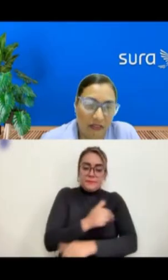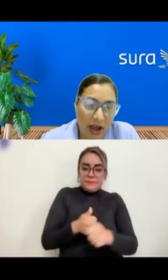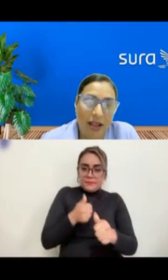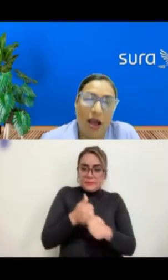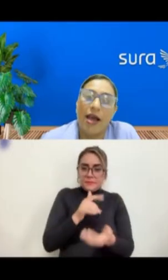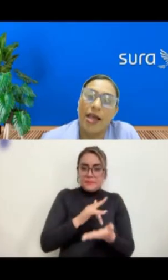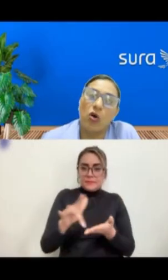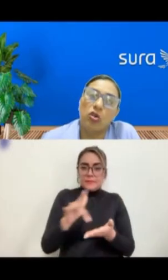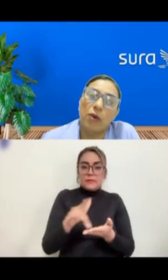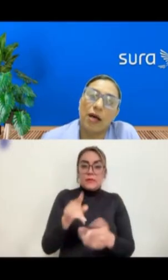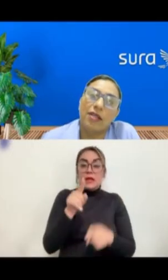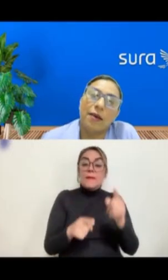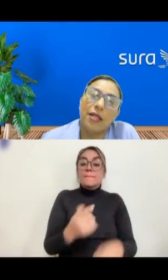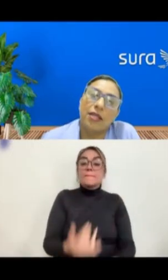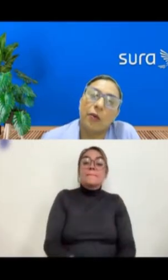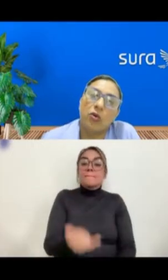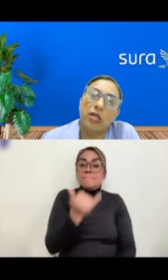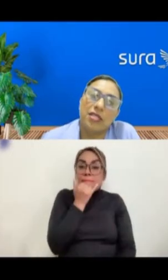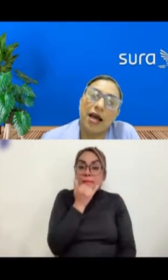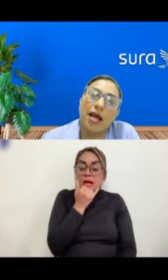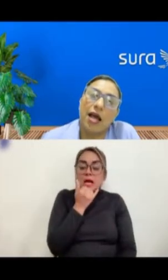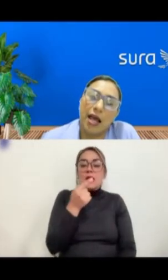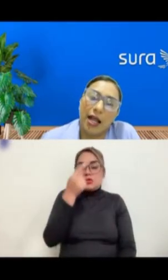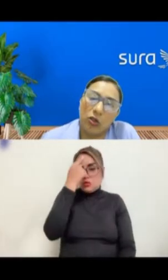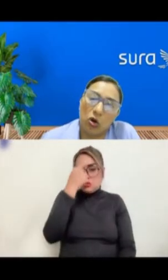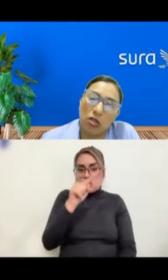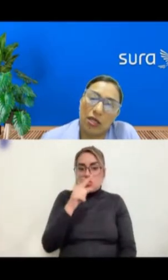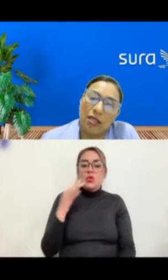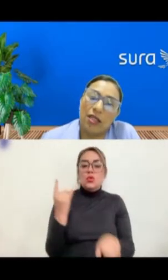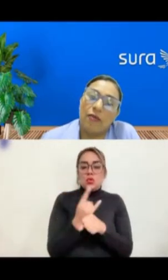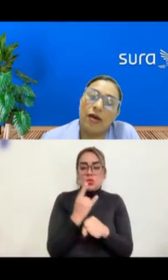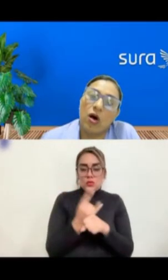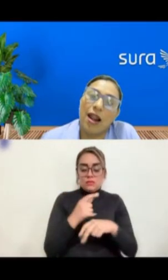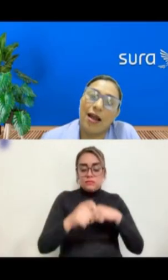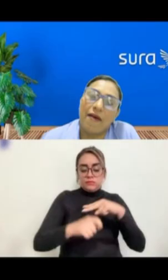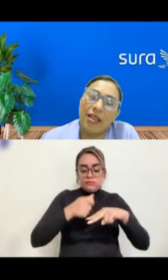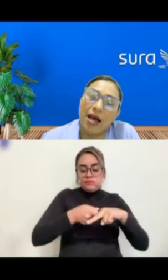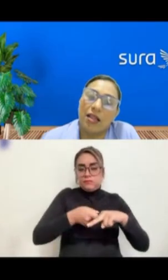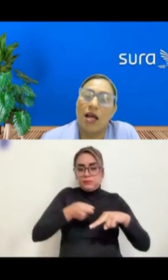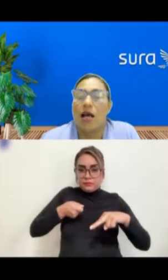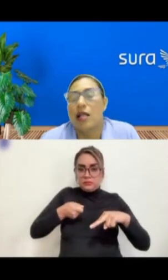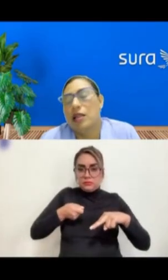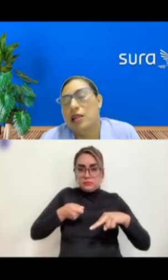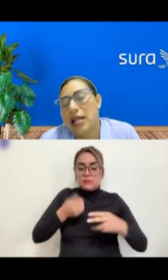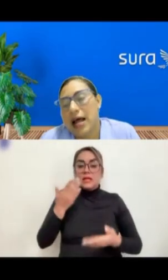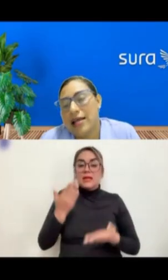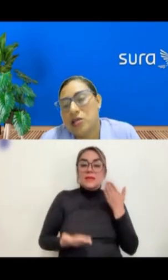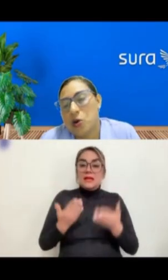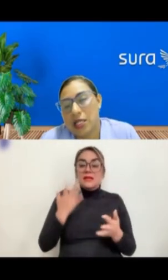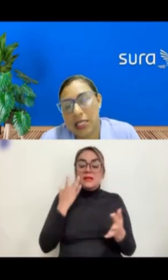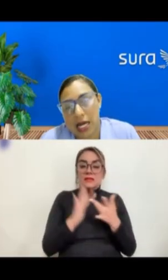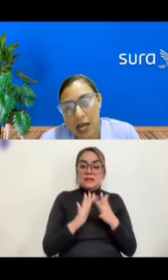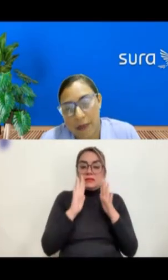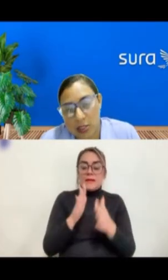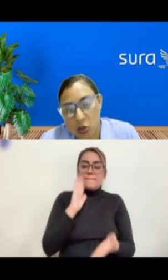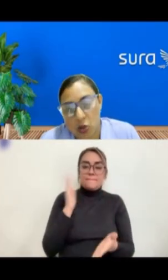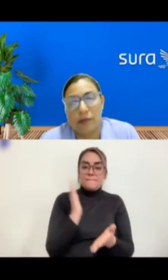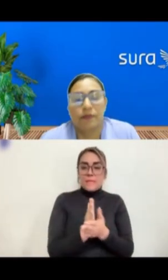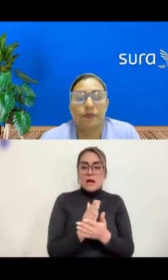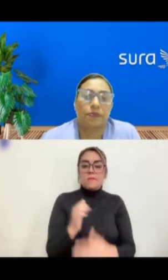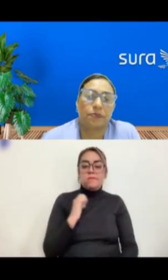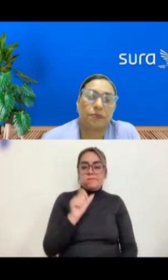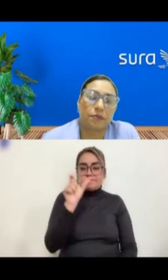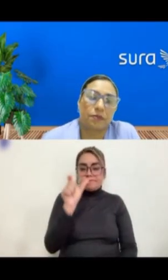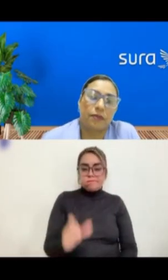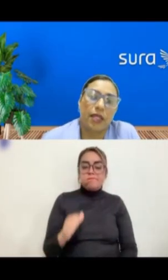alguna de estas te falla, es que automáticamente voy a utilizar el torniquete debido a la gravedad de la lesión que tenga la